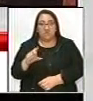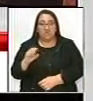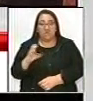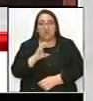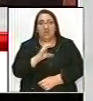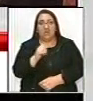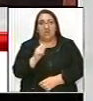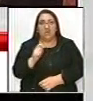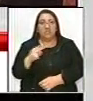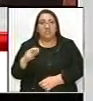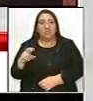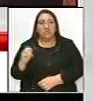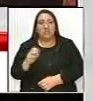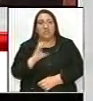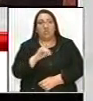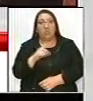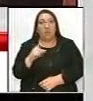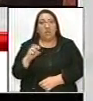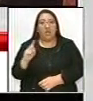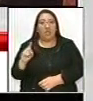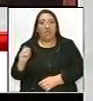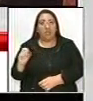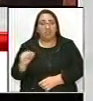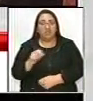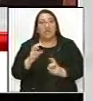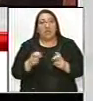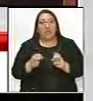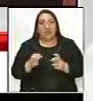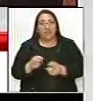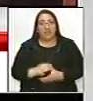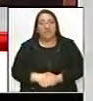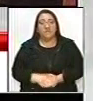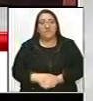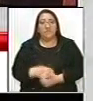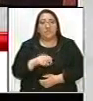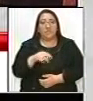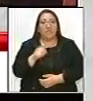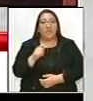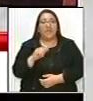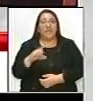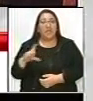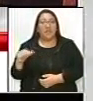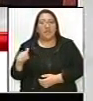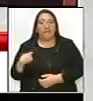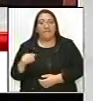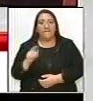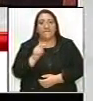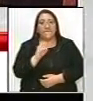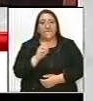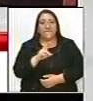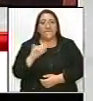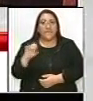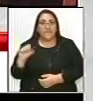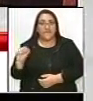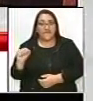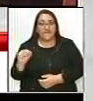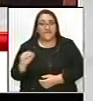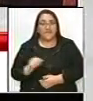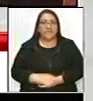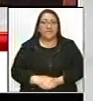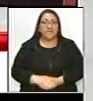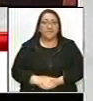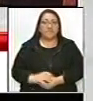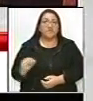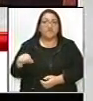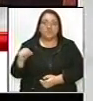Castro Grandes. Cuadros Candia. Galarreta Velarde. Mantilla Medina. Torres Morales.